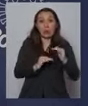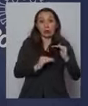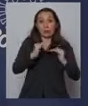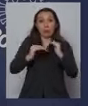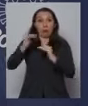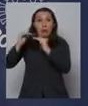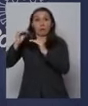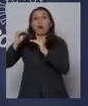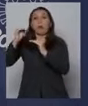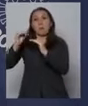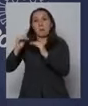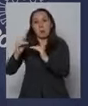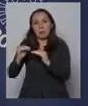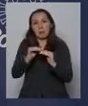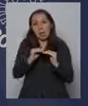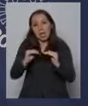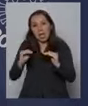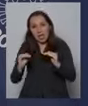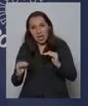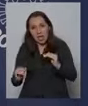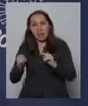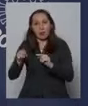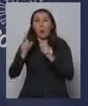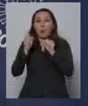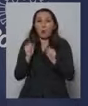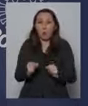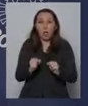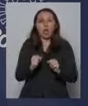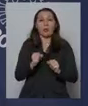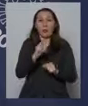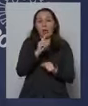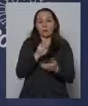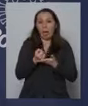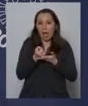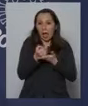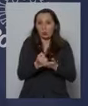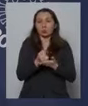de contagio se aplane y podamos dar desde la red asistencial